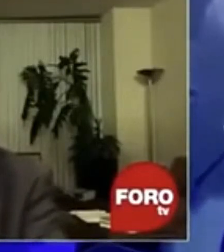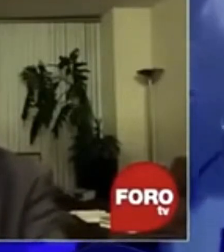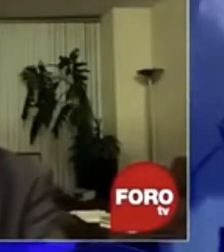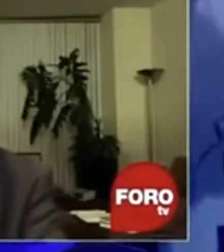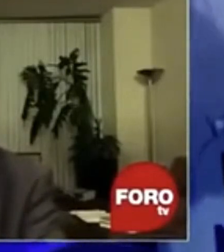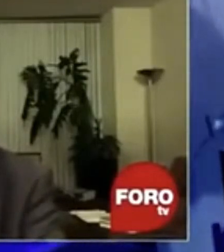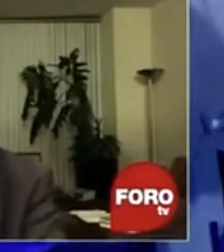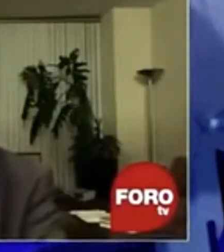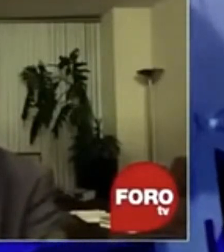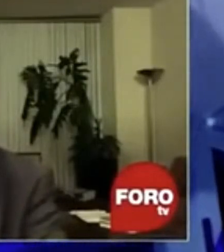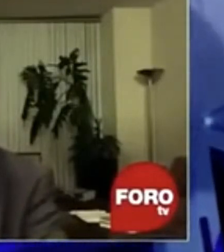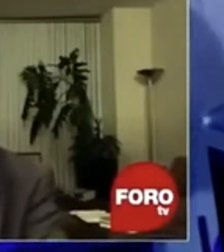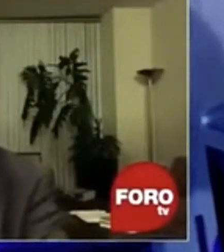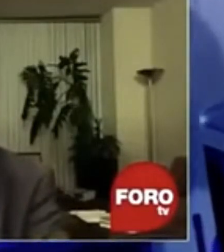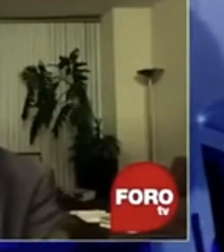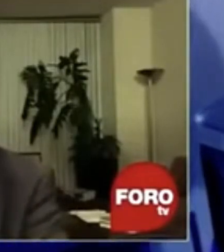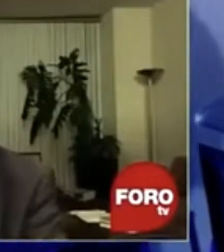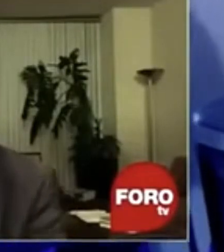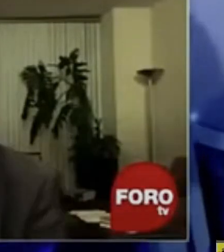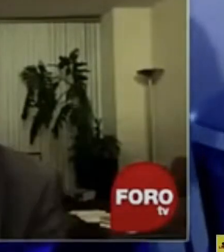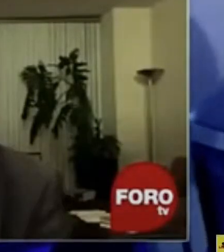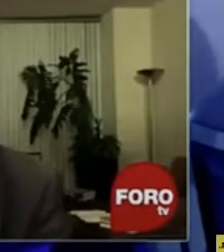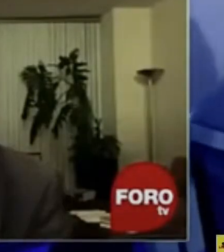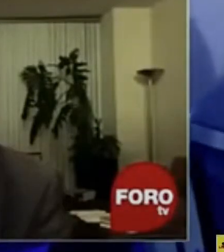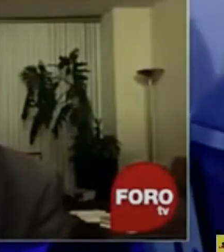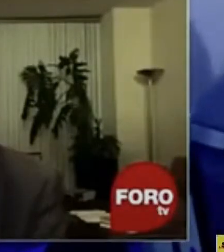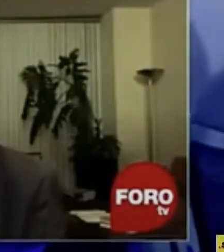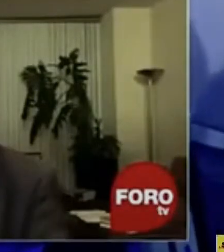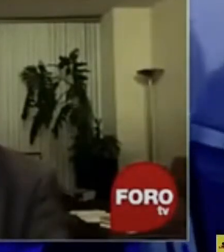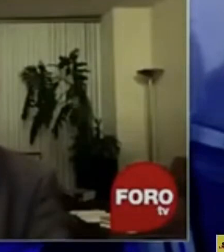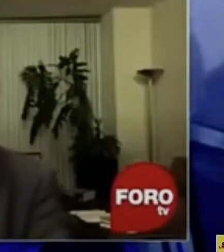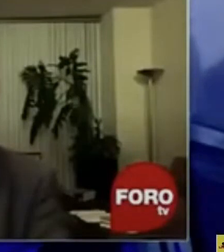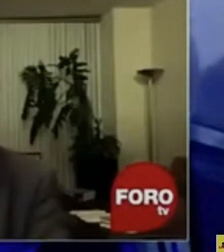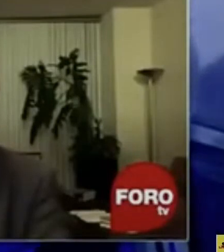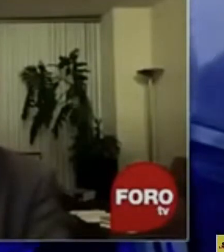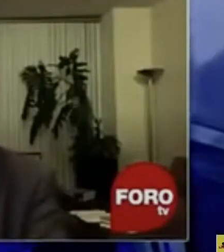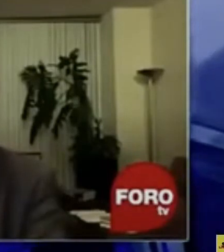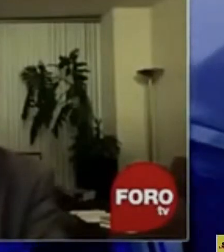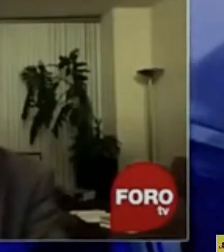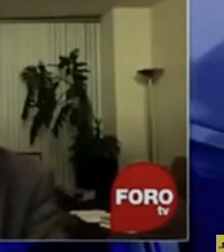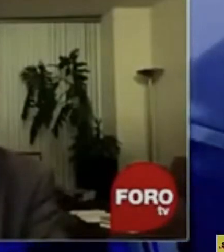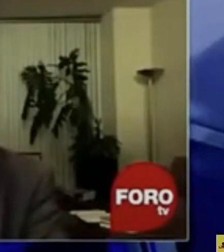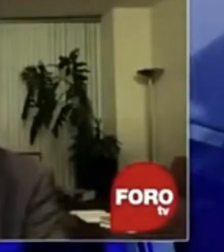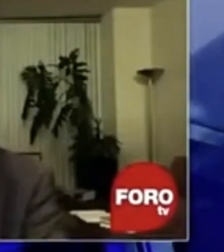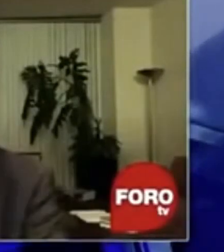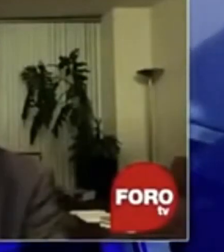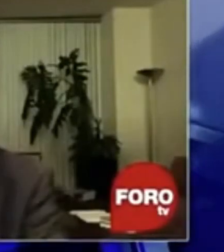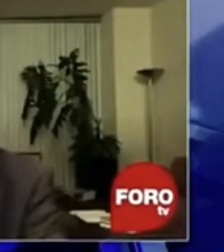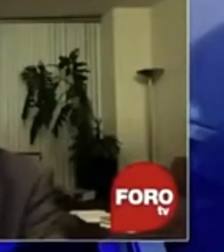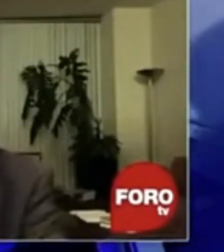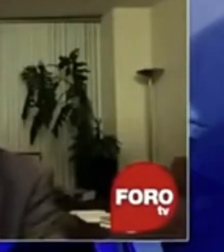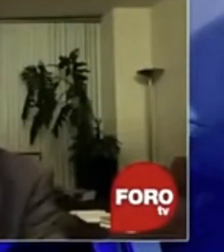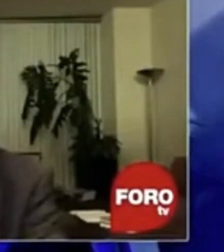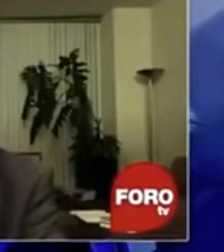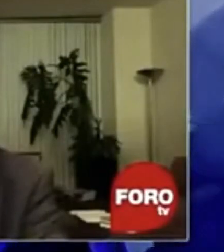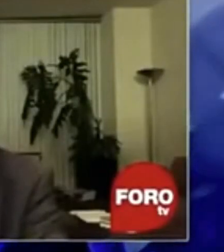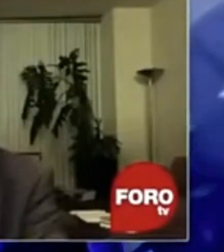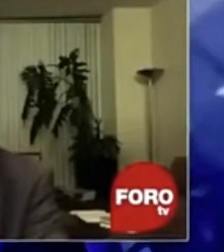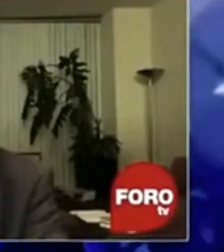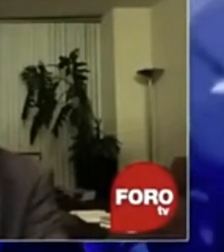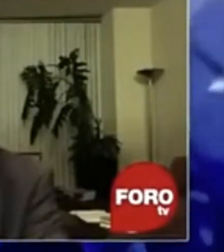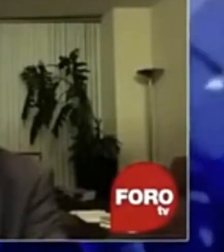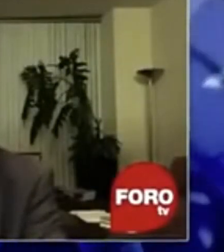de Medicina aquí, en la UNAM, se fue a un pueblo horroroso en Oaxaca, Cutla, si no me